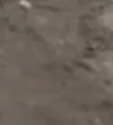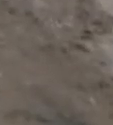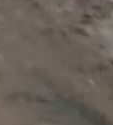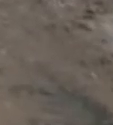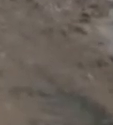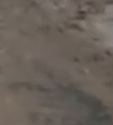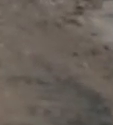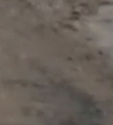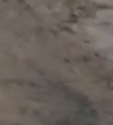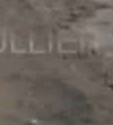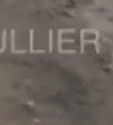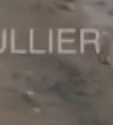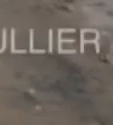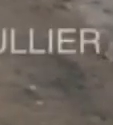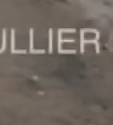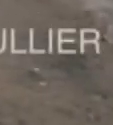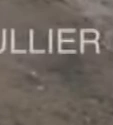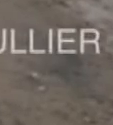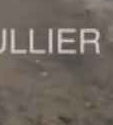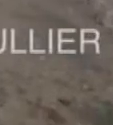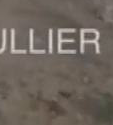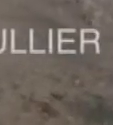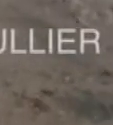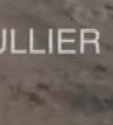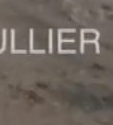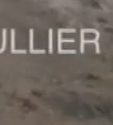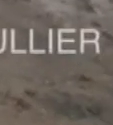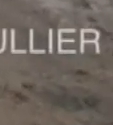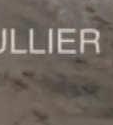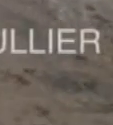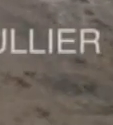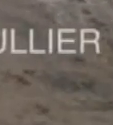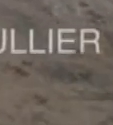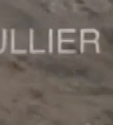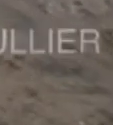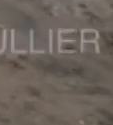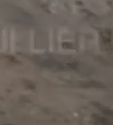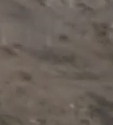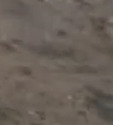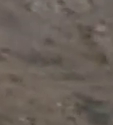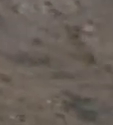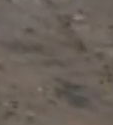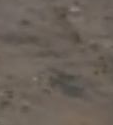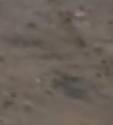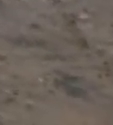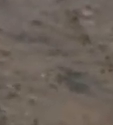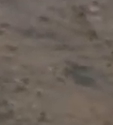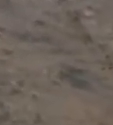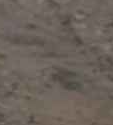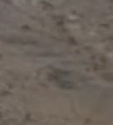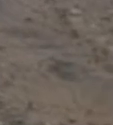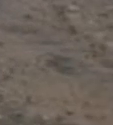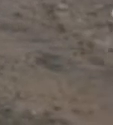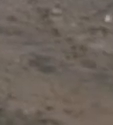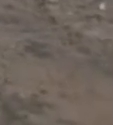frontera entre México y Estados Unidos es la más transitada del mundo y una de las más controladas. Pero aquí donde